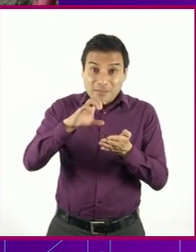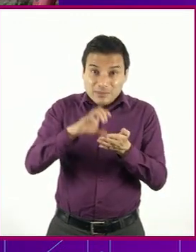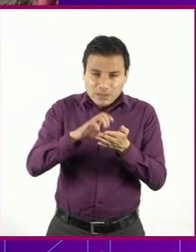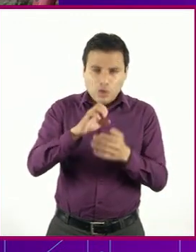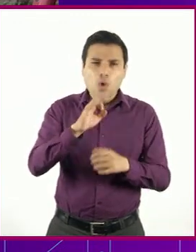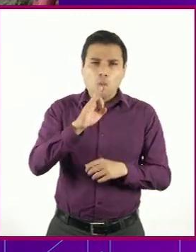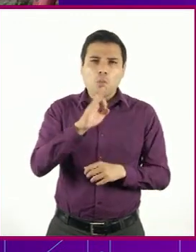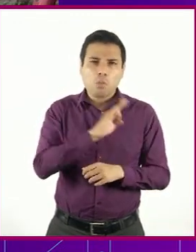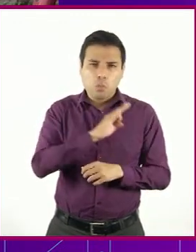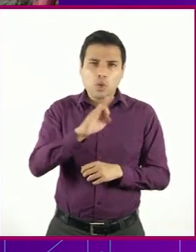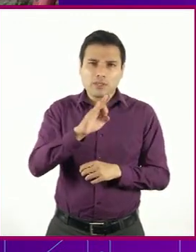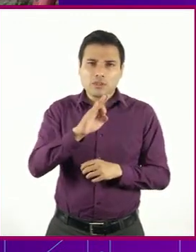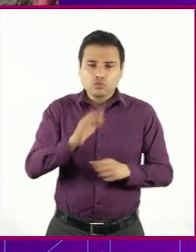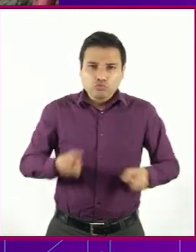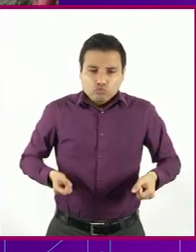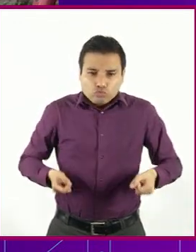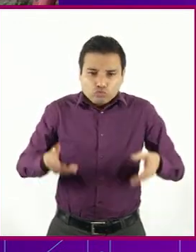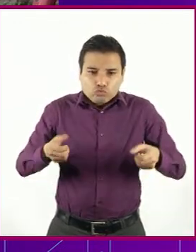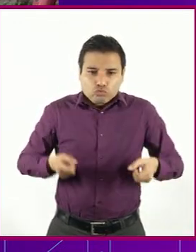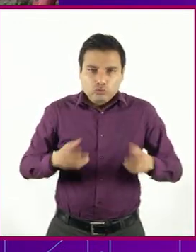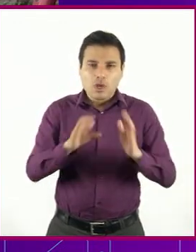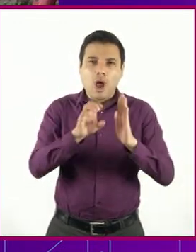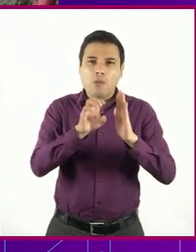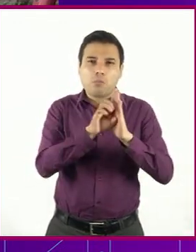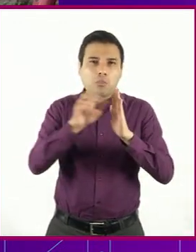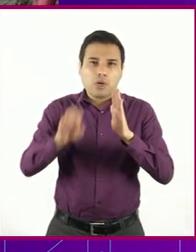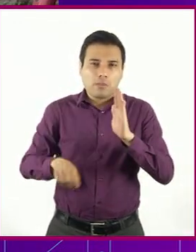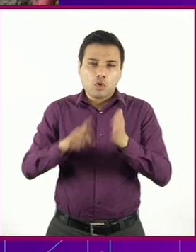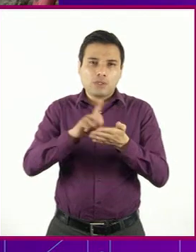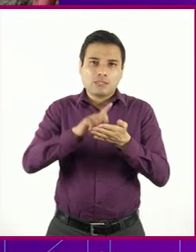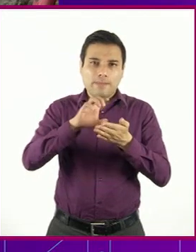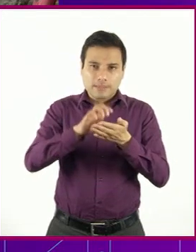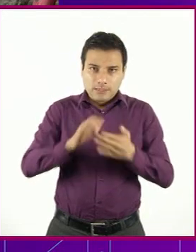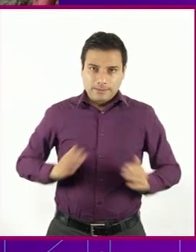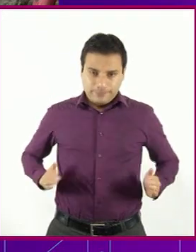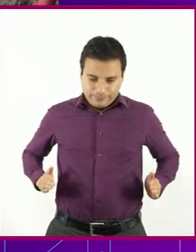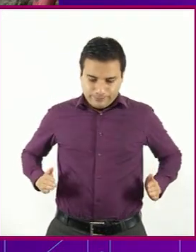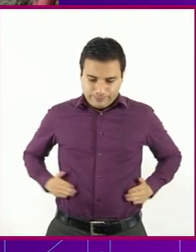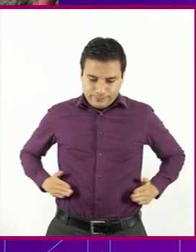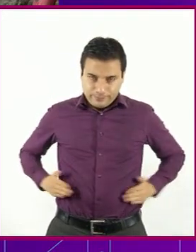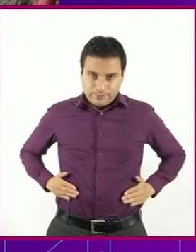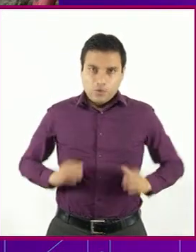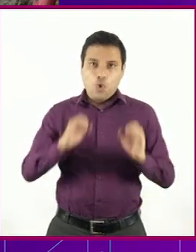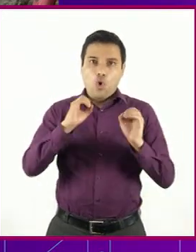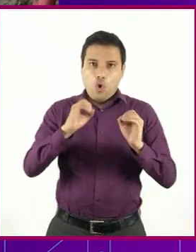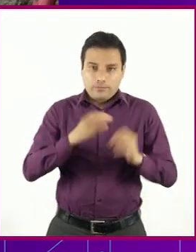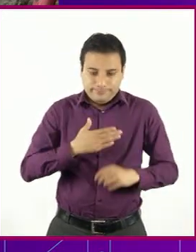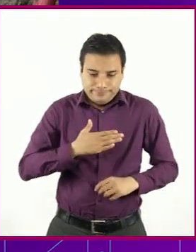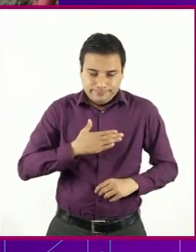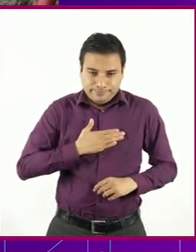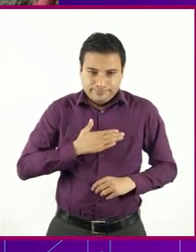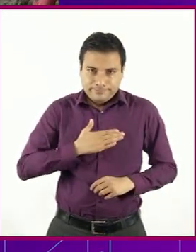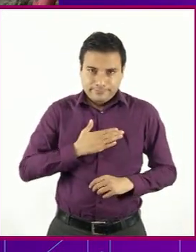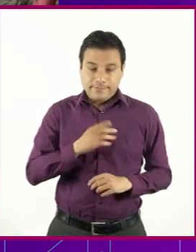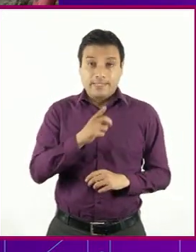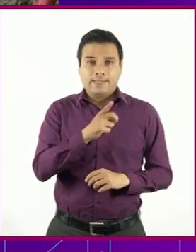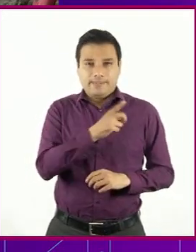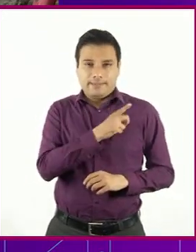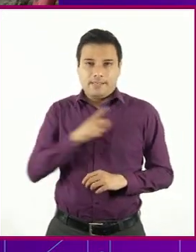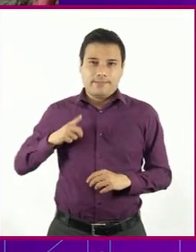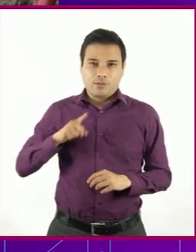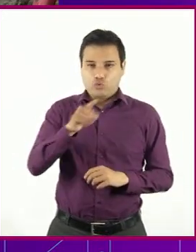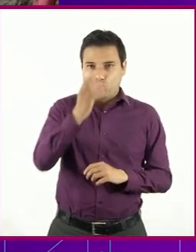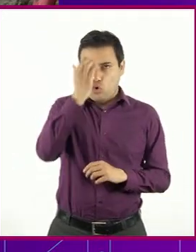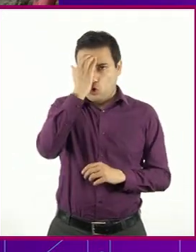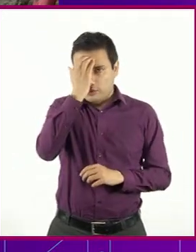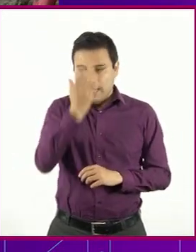podemos hablar tanto de los miembros pélvicos como de los miembros torácicos. Para esto necesitamos tener en consideración las dimensiones de cada perrito,